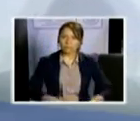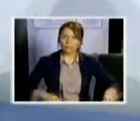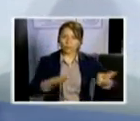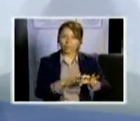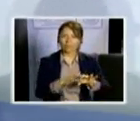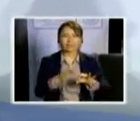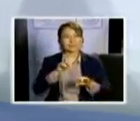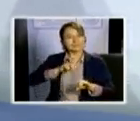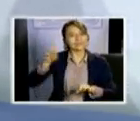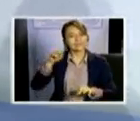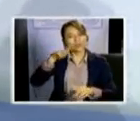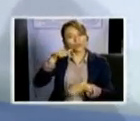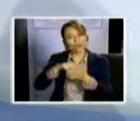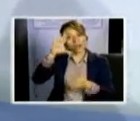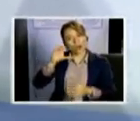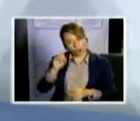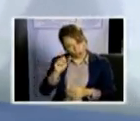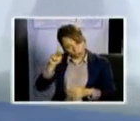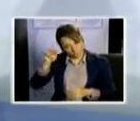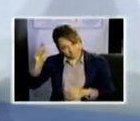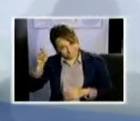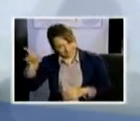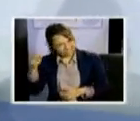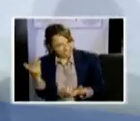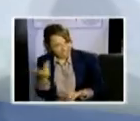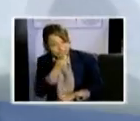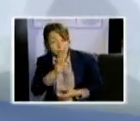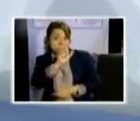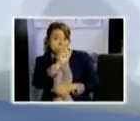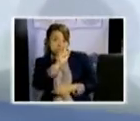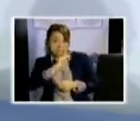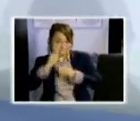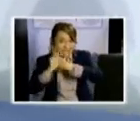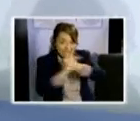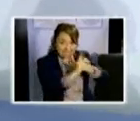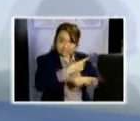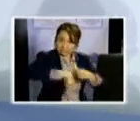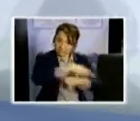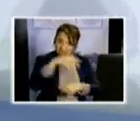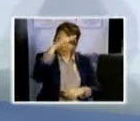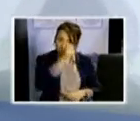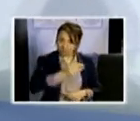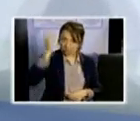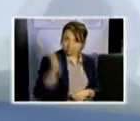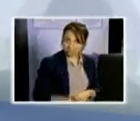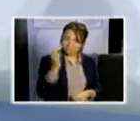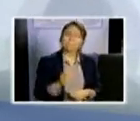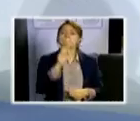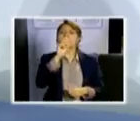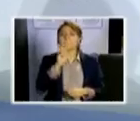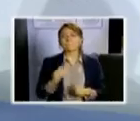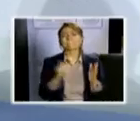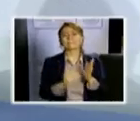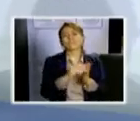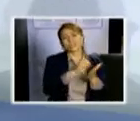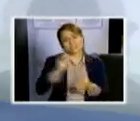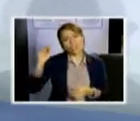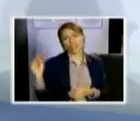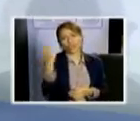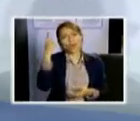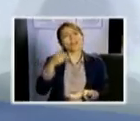COP20. Primero, 27 países anunciaron que aportarían 10,000 millones de dólares, dinero que será destinado a los países